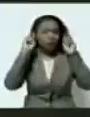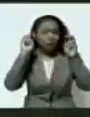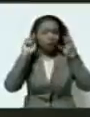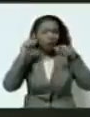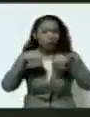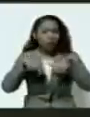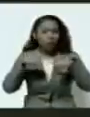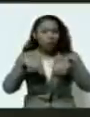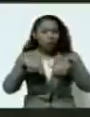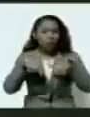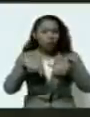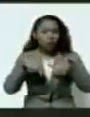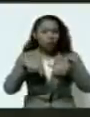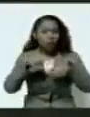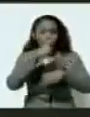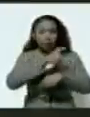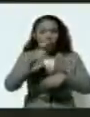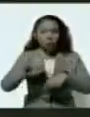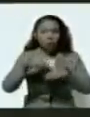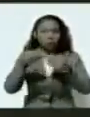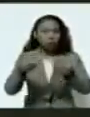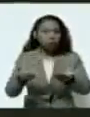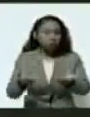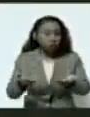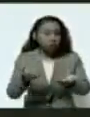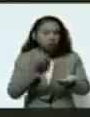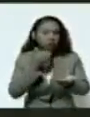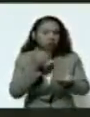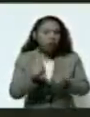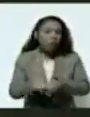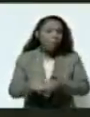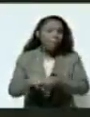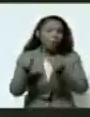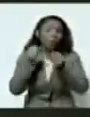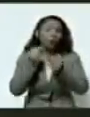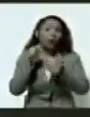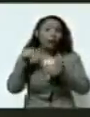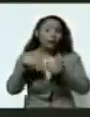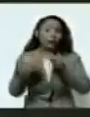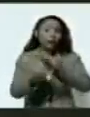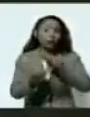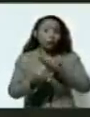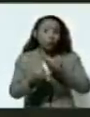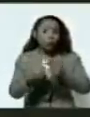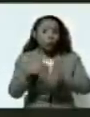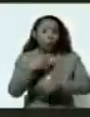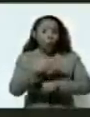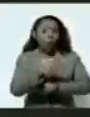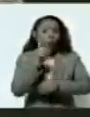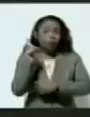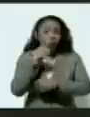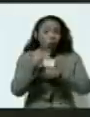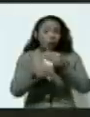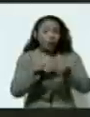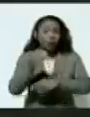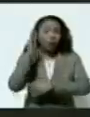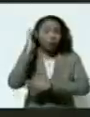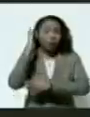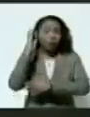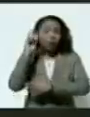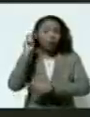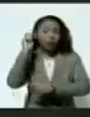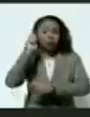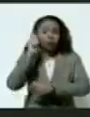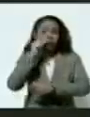esta gentuza que casi destruye esta institución cuando fungieron como parlamentarios